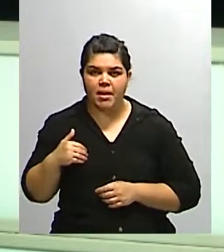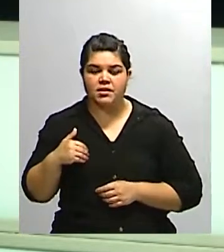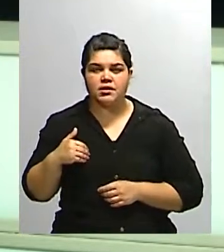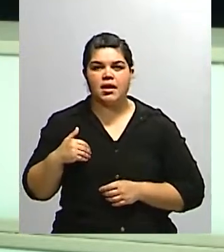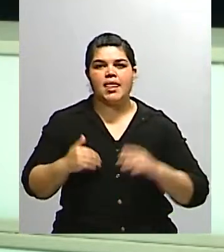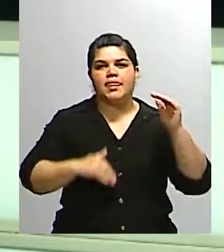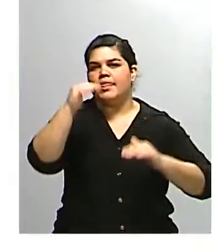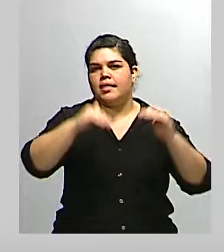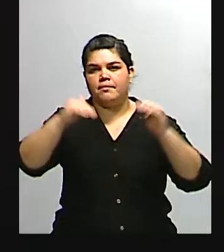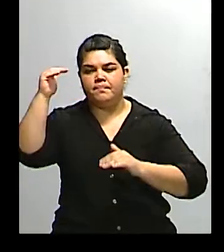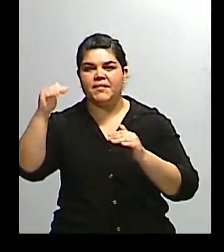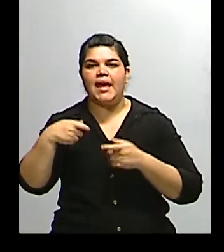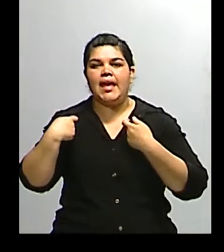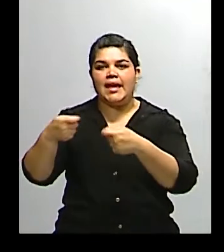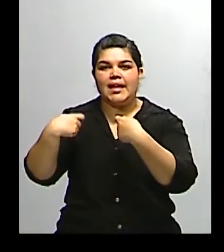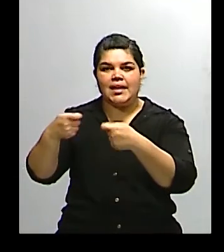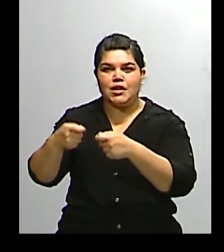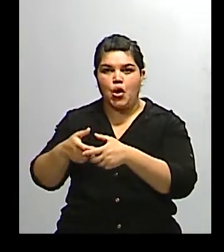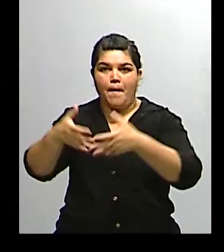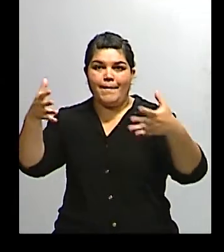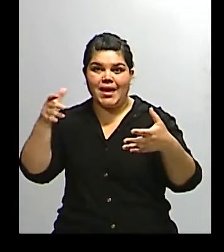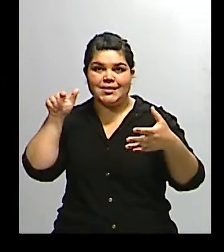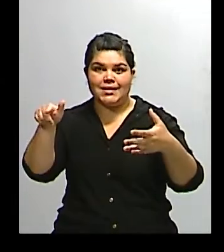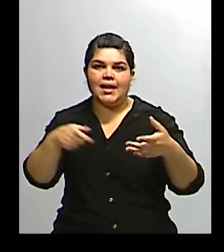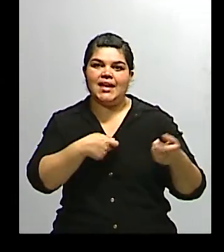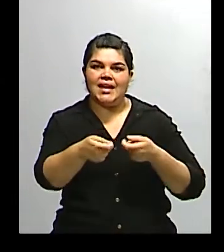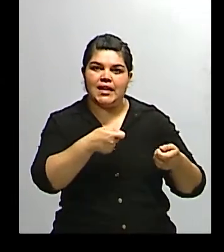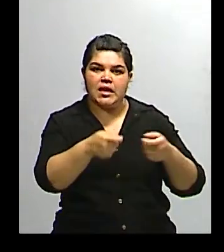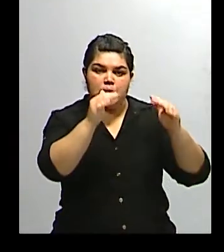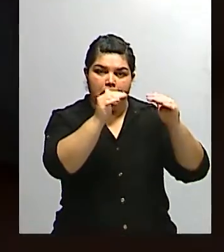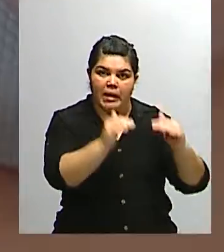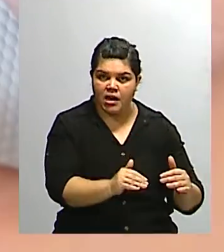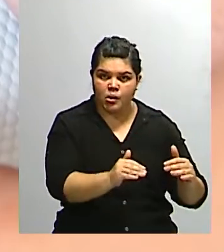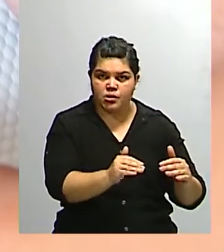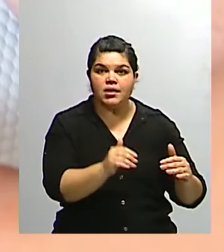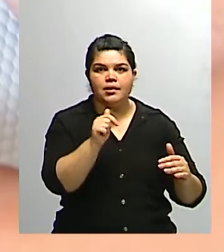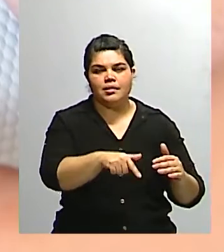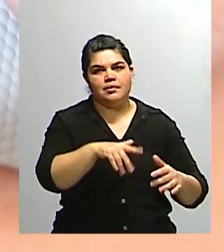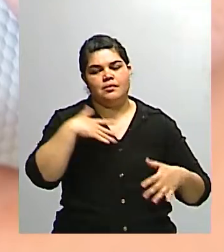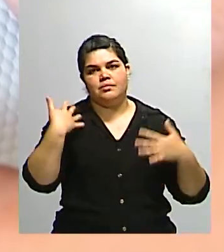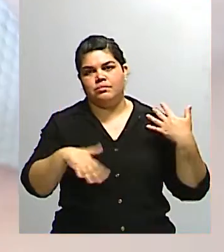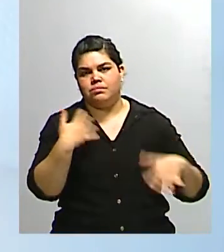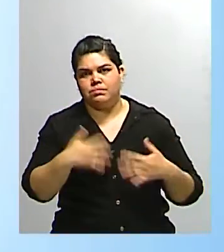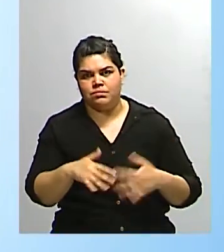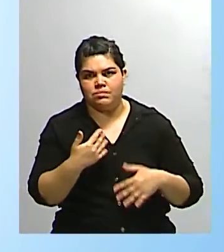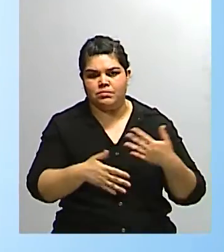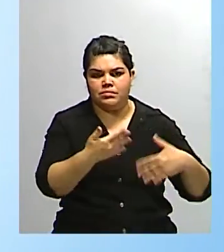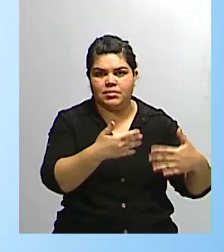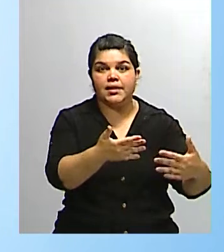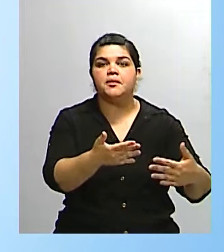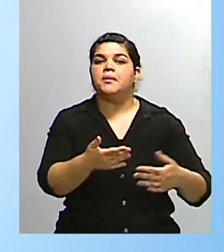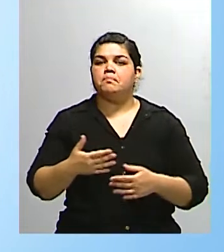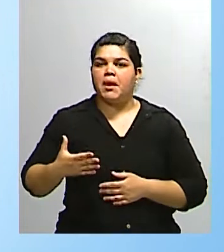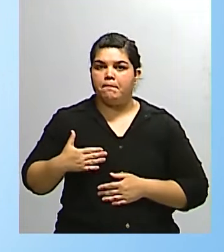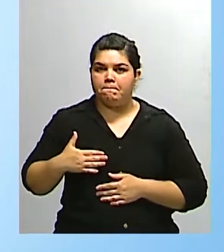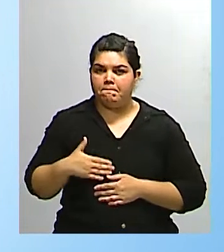países de ingresos elevados y los de ingresos bajos y medianos es considerable y la supervivencia al cáncer de mama a